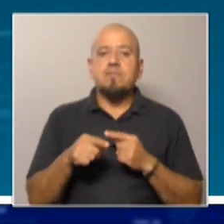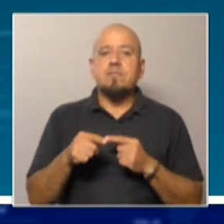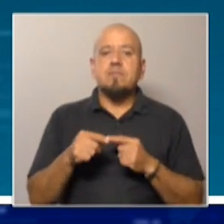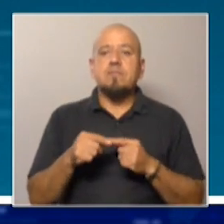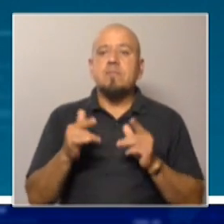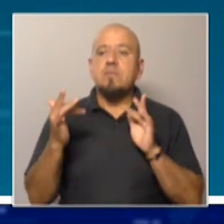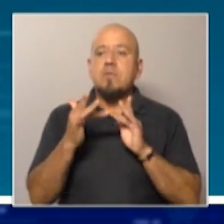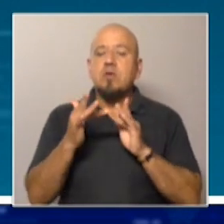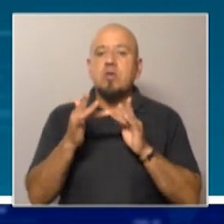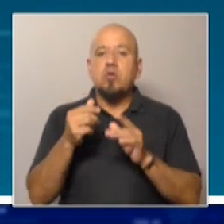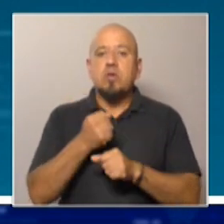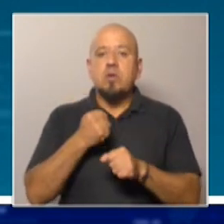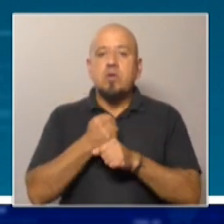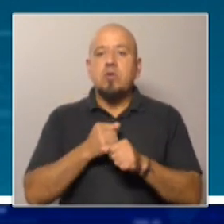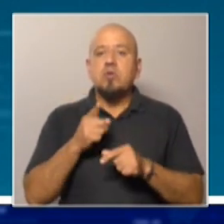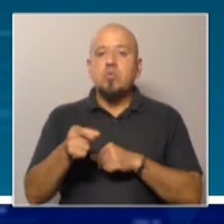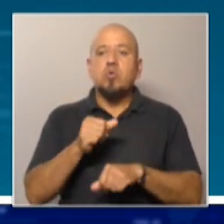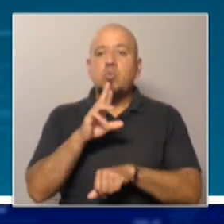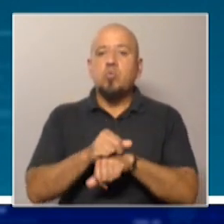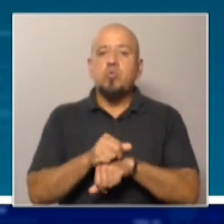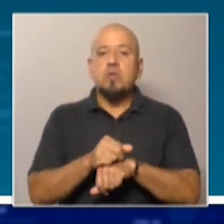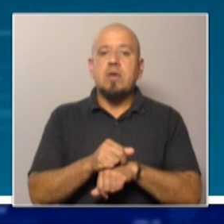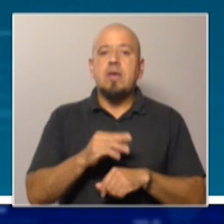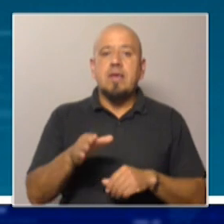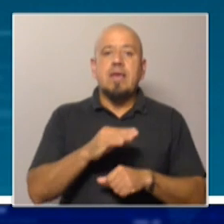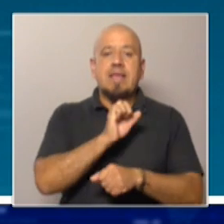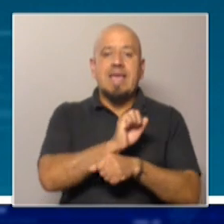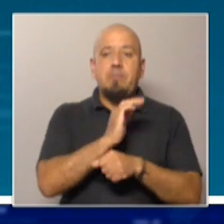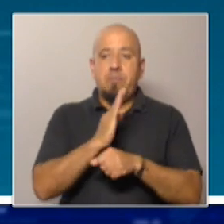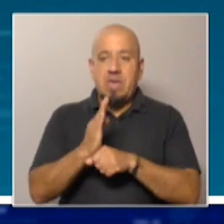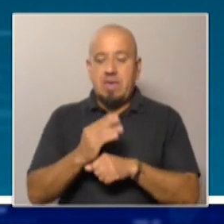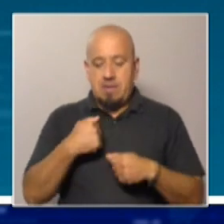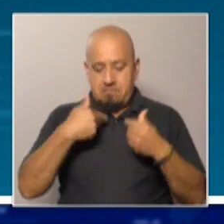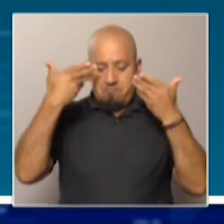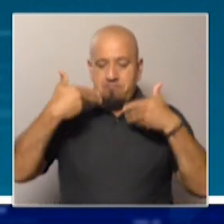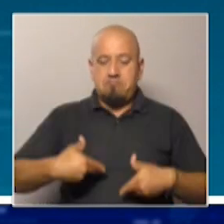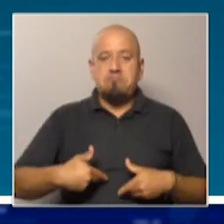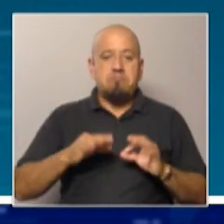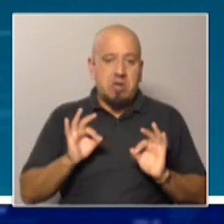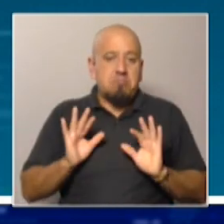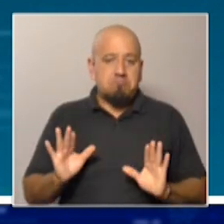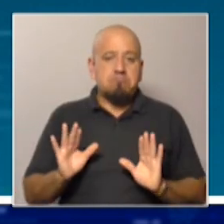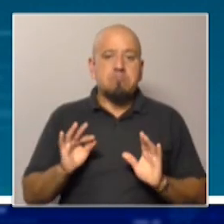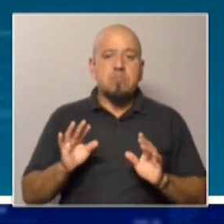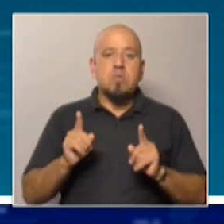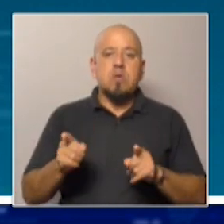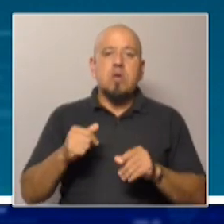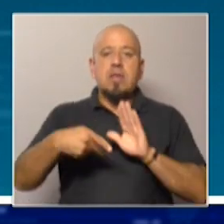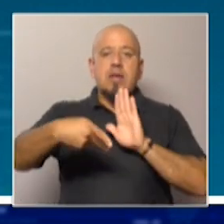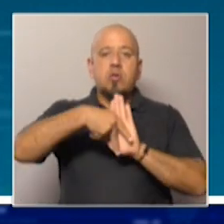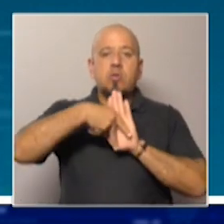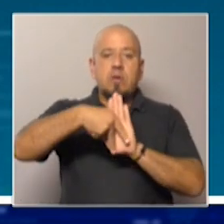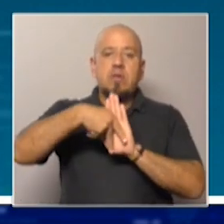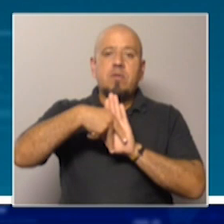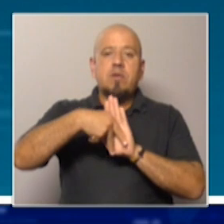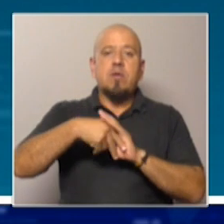contactos laborales, si uno utiliza el EPP adecuado, el riesgo se disminuye y de hecho está contemplado en la normativa